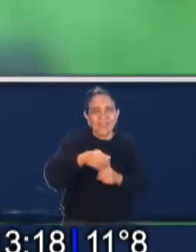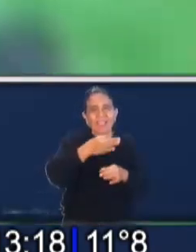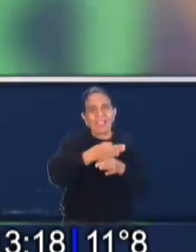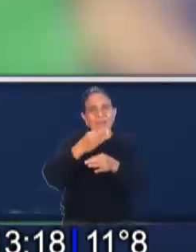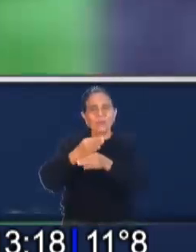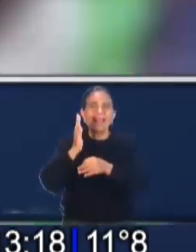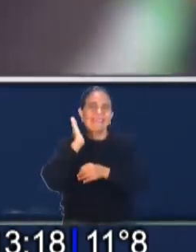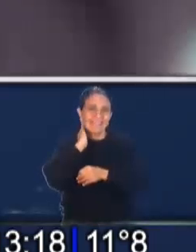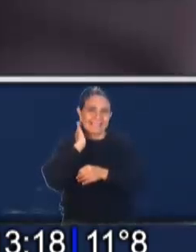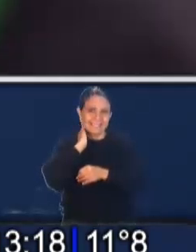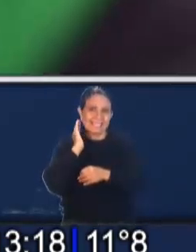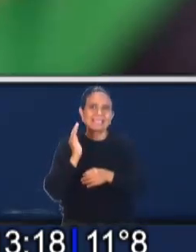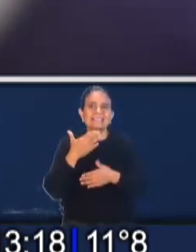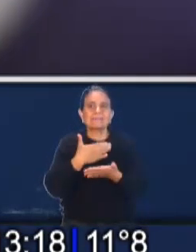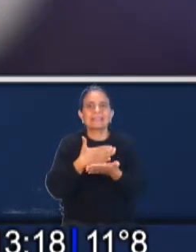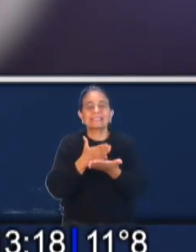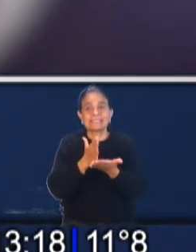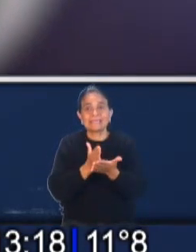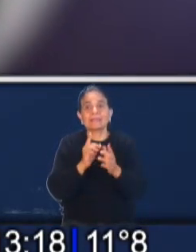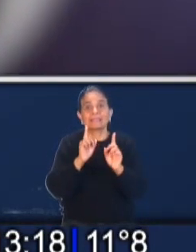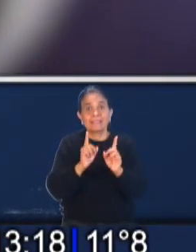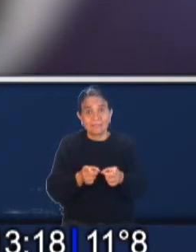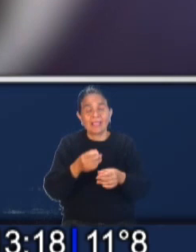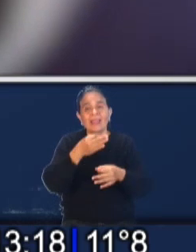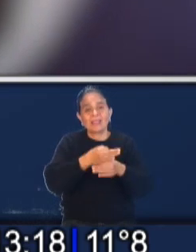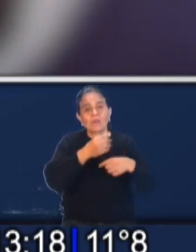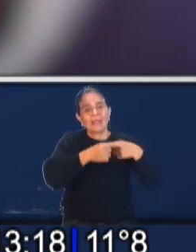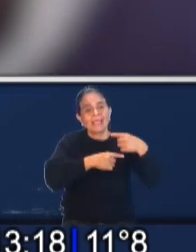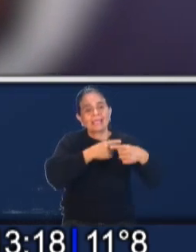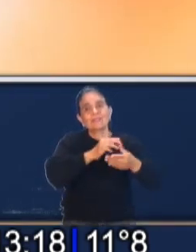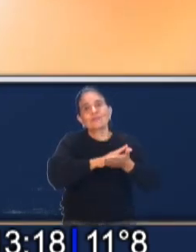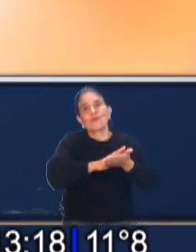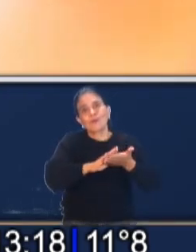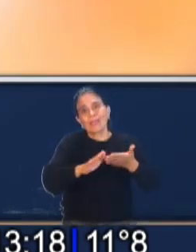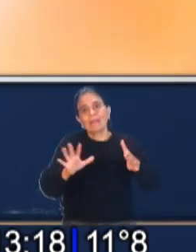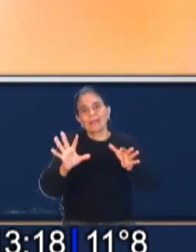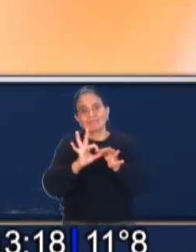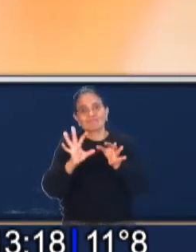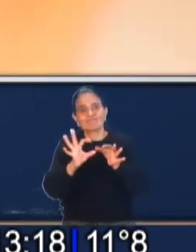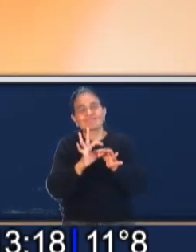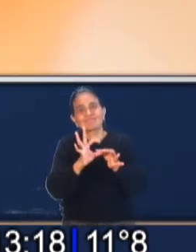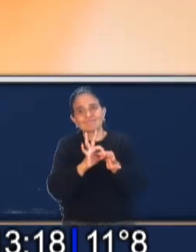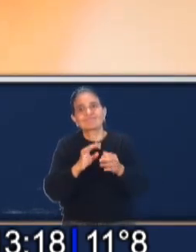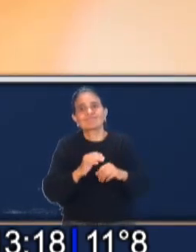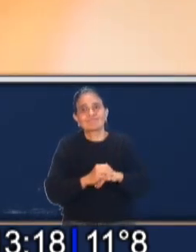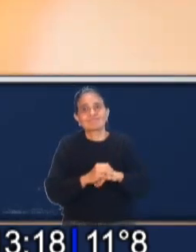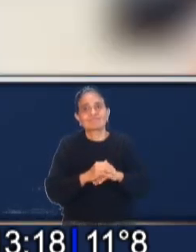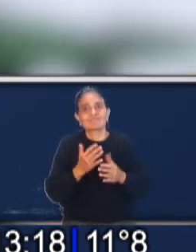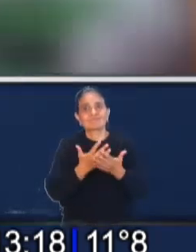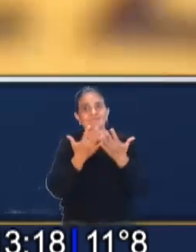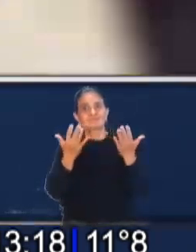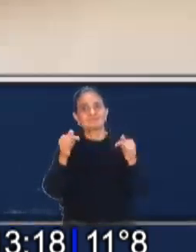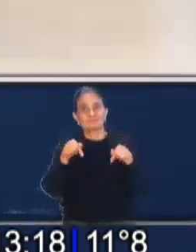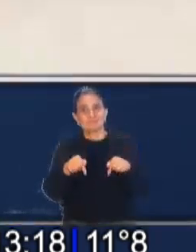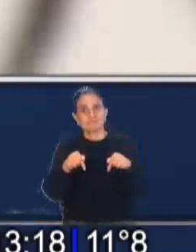escuelas con escuelas generativas que se han ido incorporando a este comité. Y la jornada esta se venía esperando hace